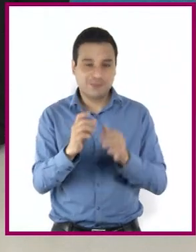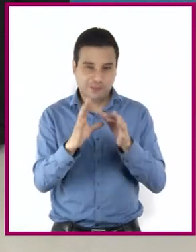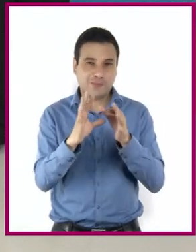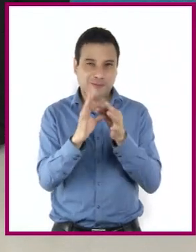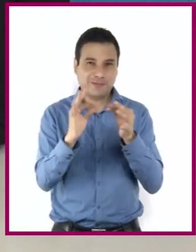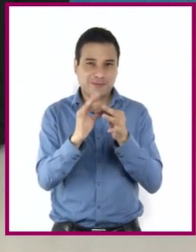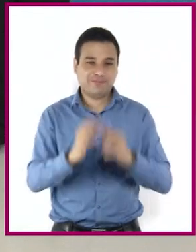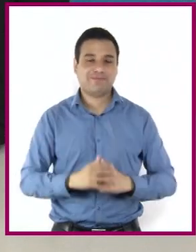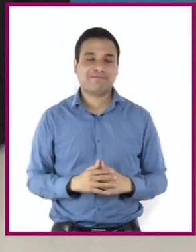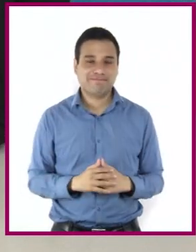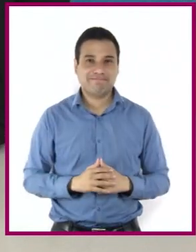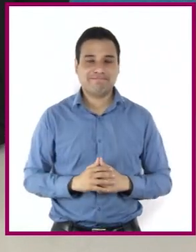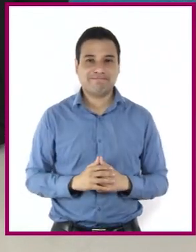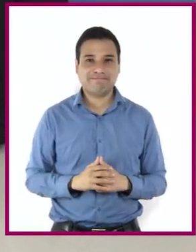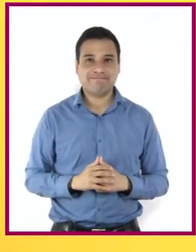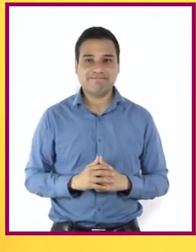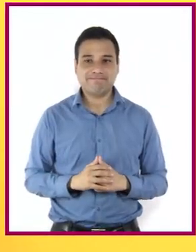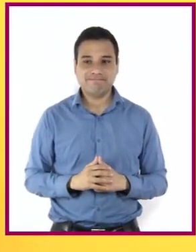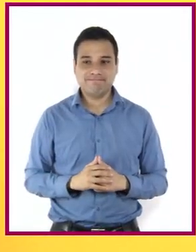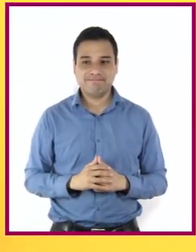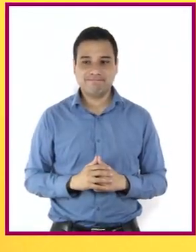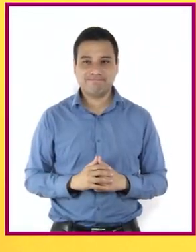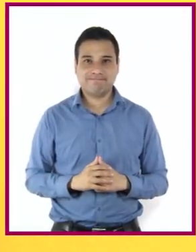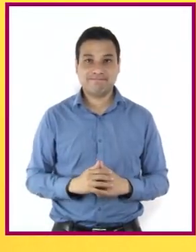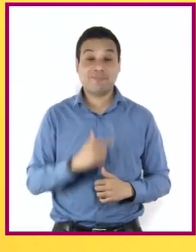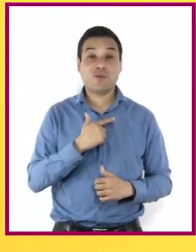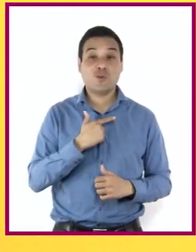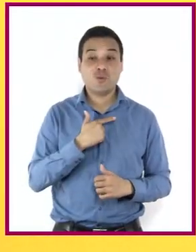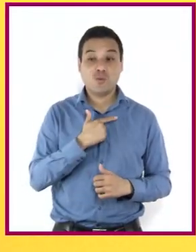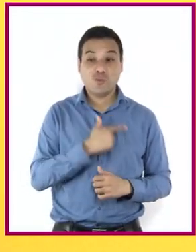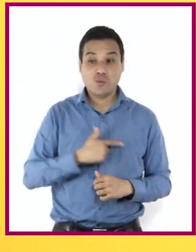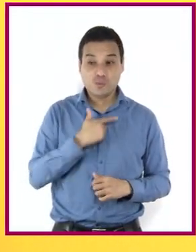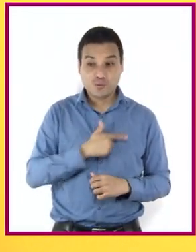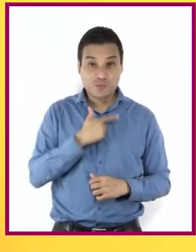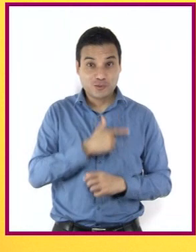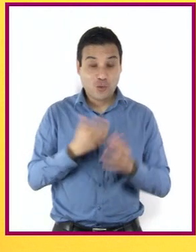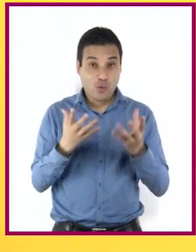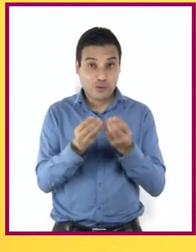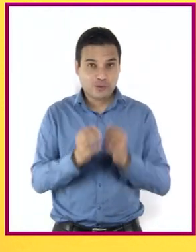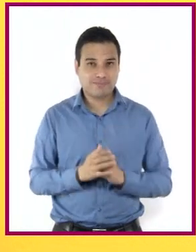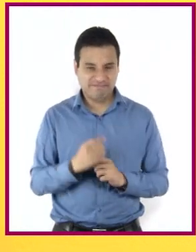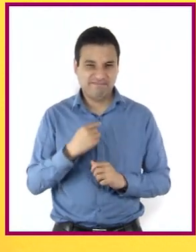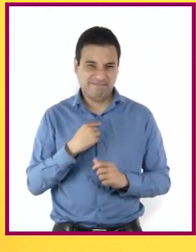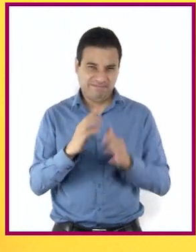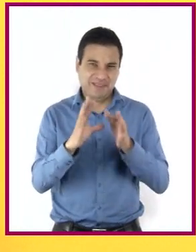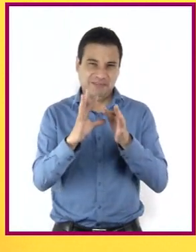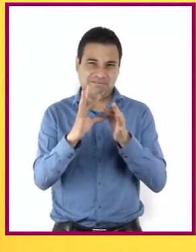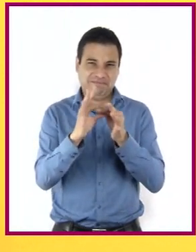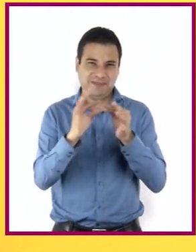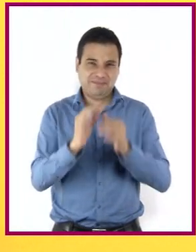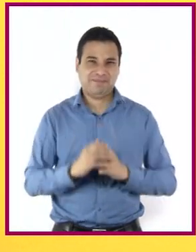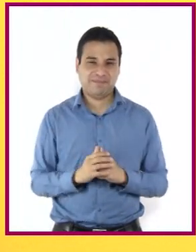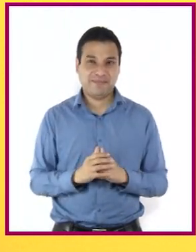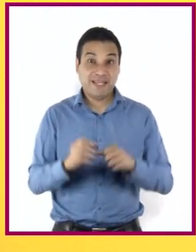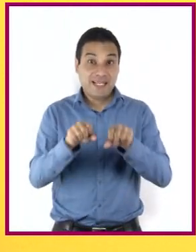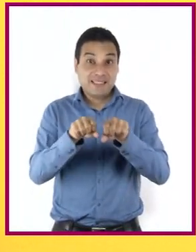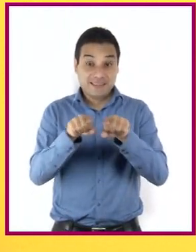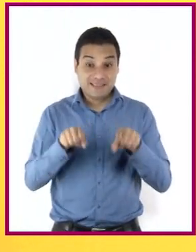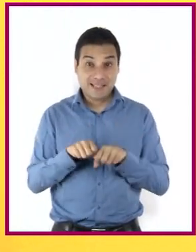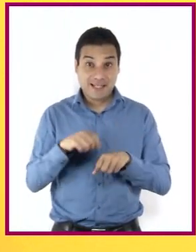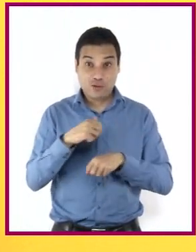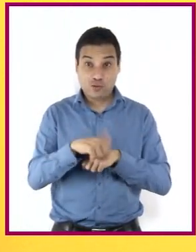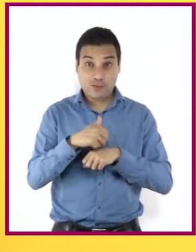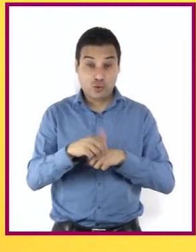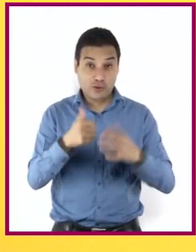en el siglo XIX. ¡Qué gusto estar con ustedes! Quiero mencionar que la Sala 6 del